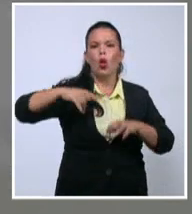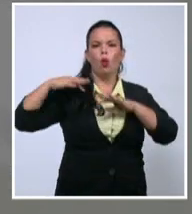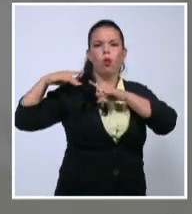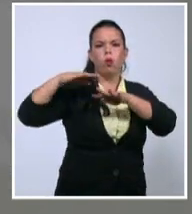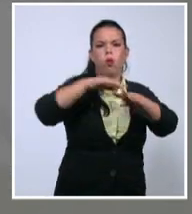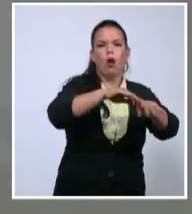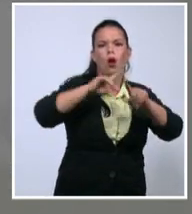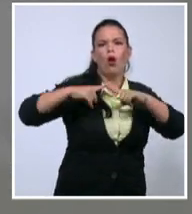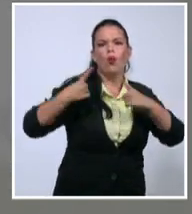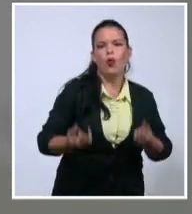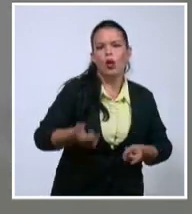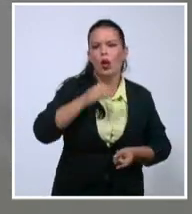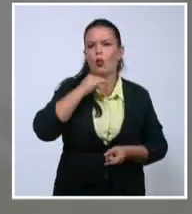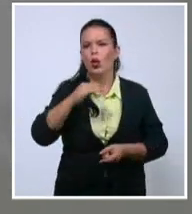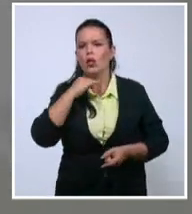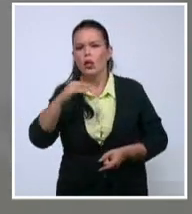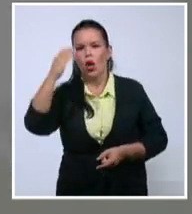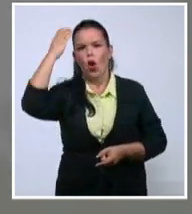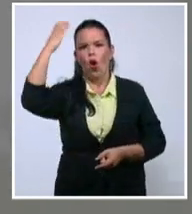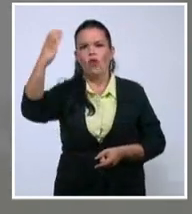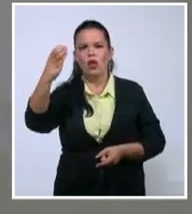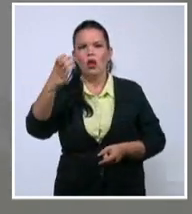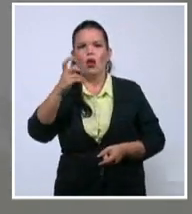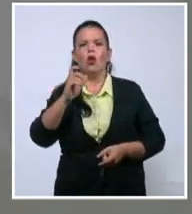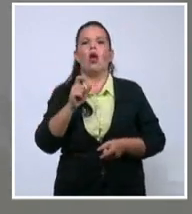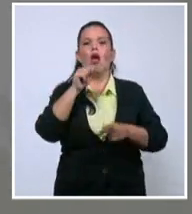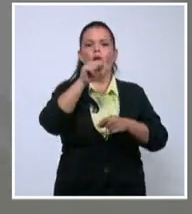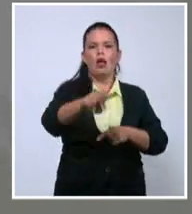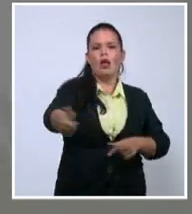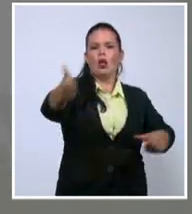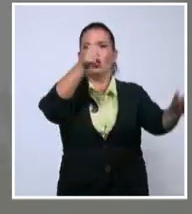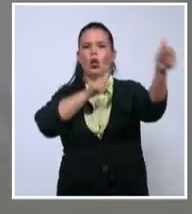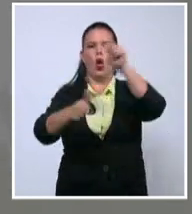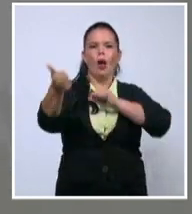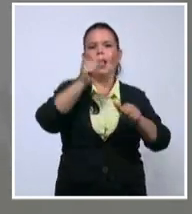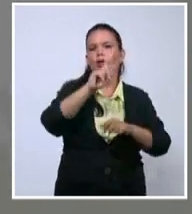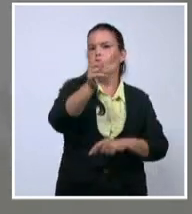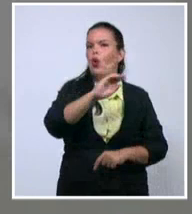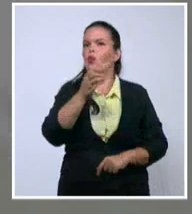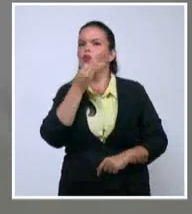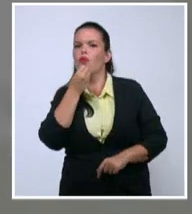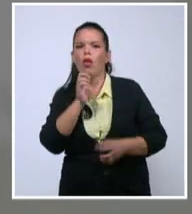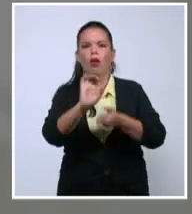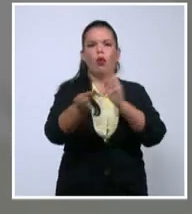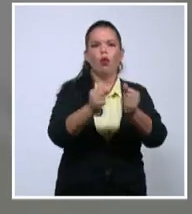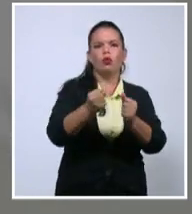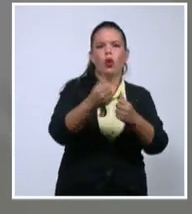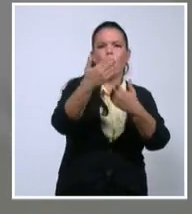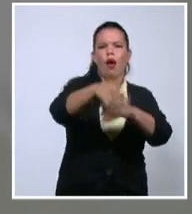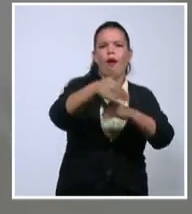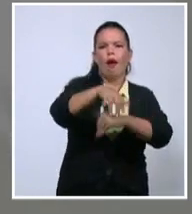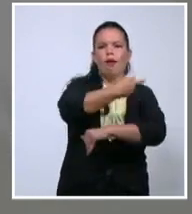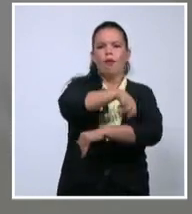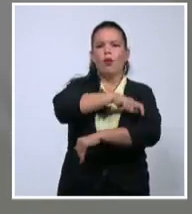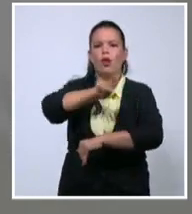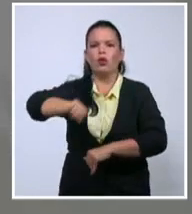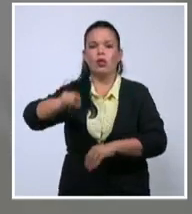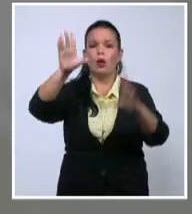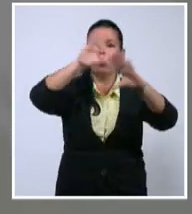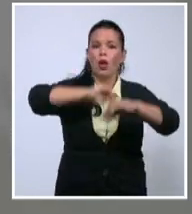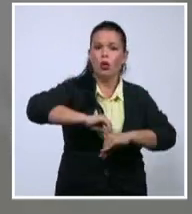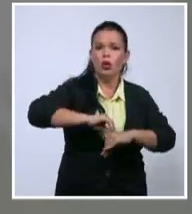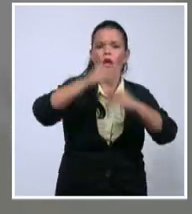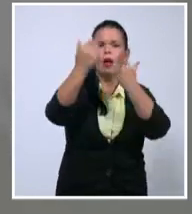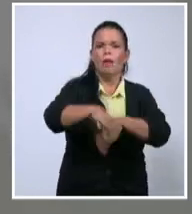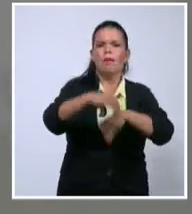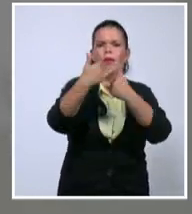estar bebiendo y no van a dar abasto. Así que a llenar las calles de carteles y saludar a los vecinos. Unir a todos